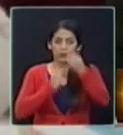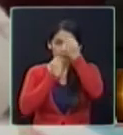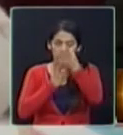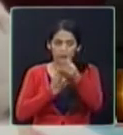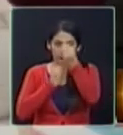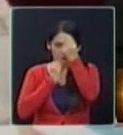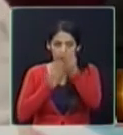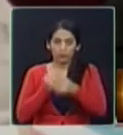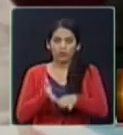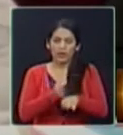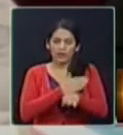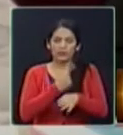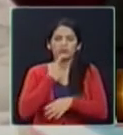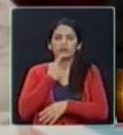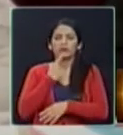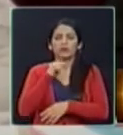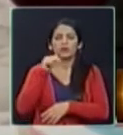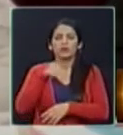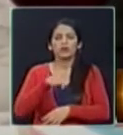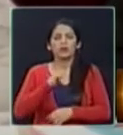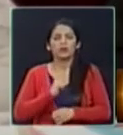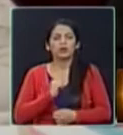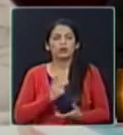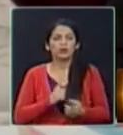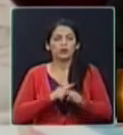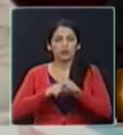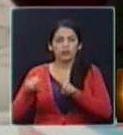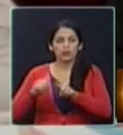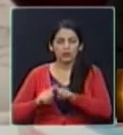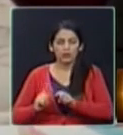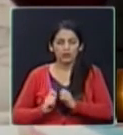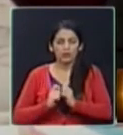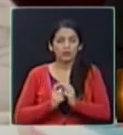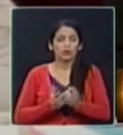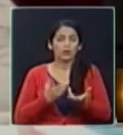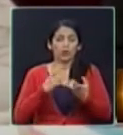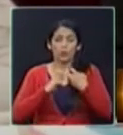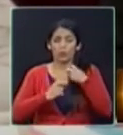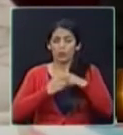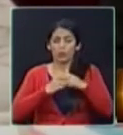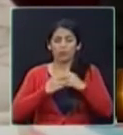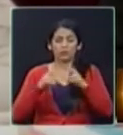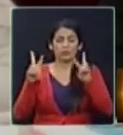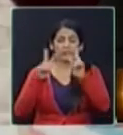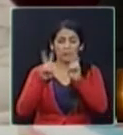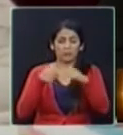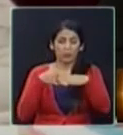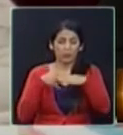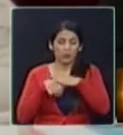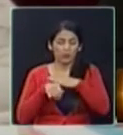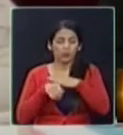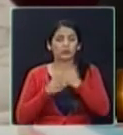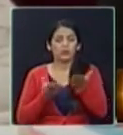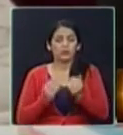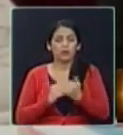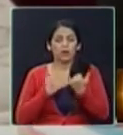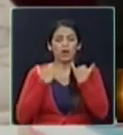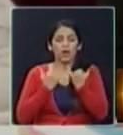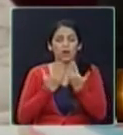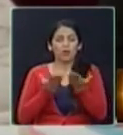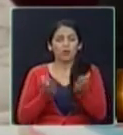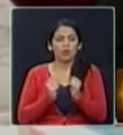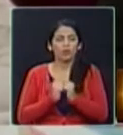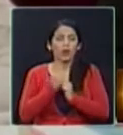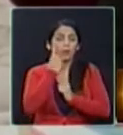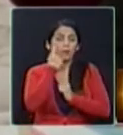que hay enormes dificultades probatorias en ciertas agresiones de naturaleza sexual. En muchas de las ocasiones, la única prueba o